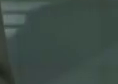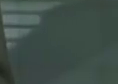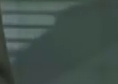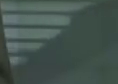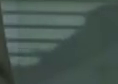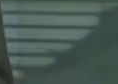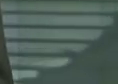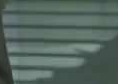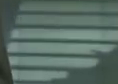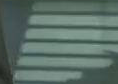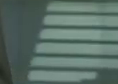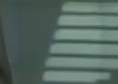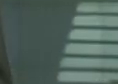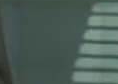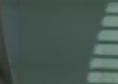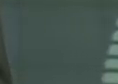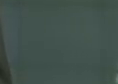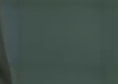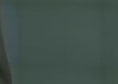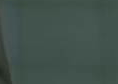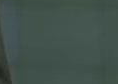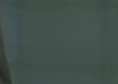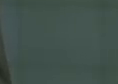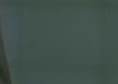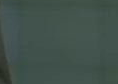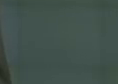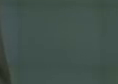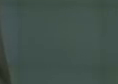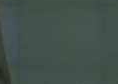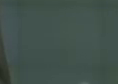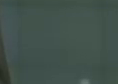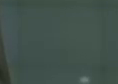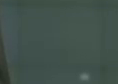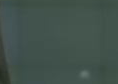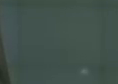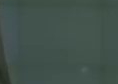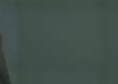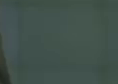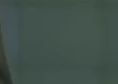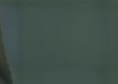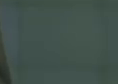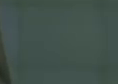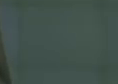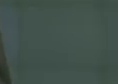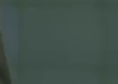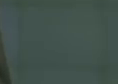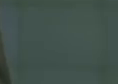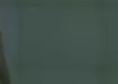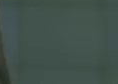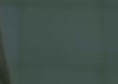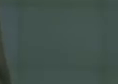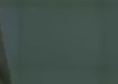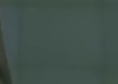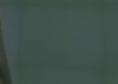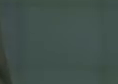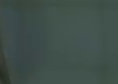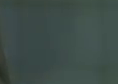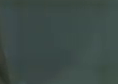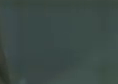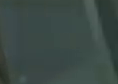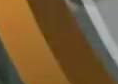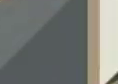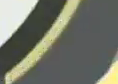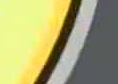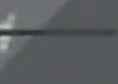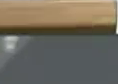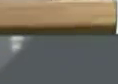pero esta hora nos trasladamos a la fiscalía general de la república porque el fiscal pérez william saab ofrece avances judiciales del